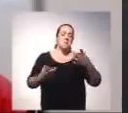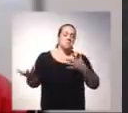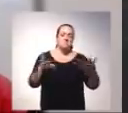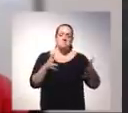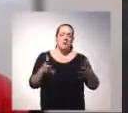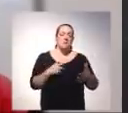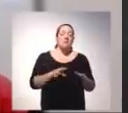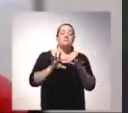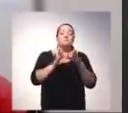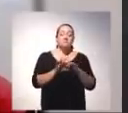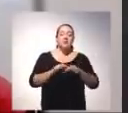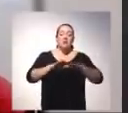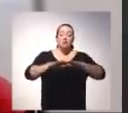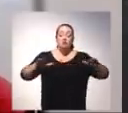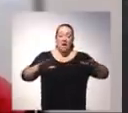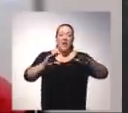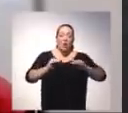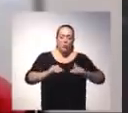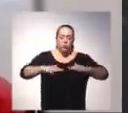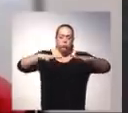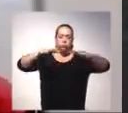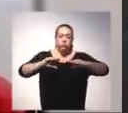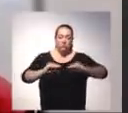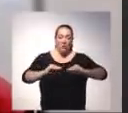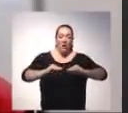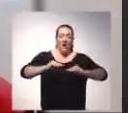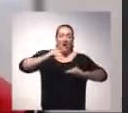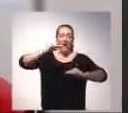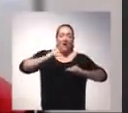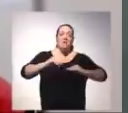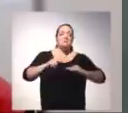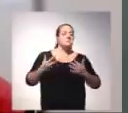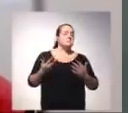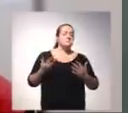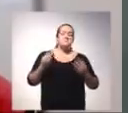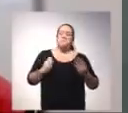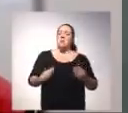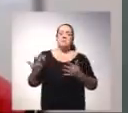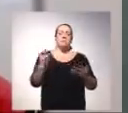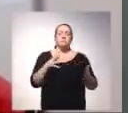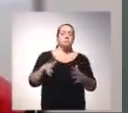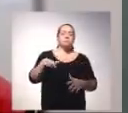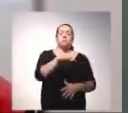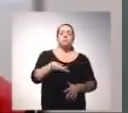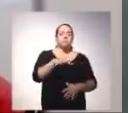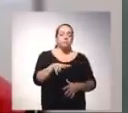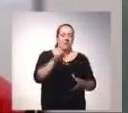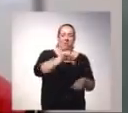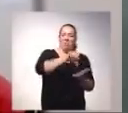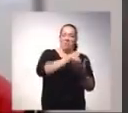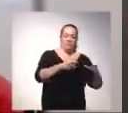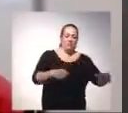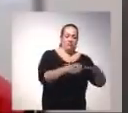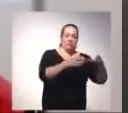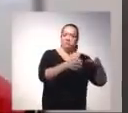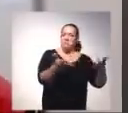En relación a las deformaciones, se sigue el mismo patrón. En las estaciones GPS cercanas al centro eruptivo no